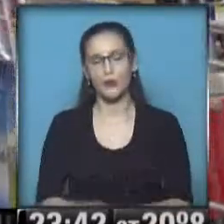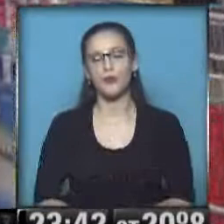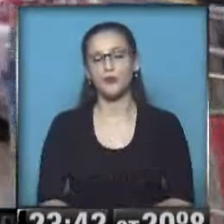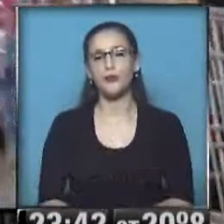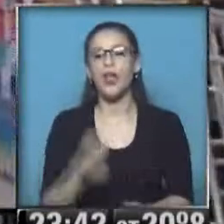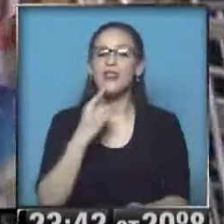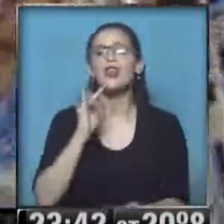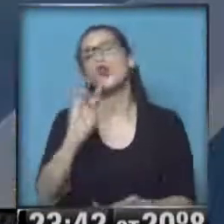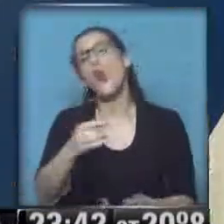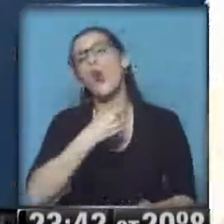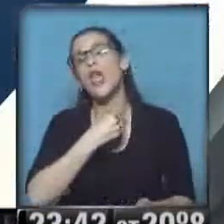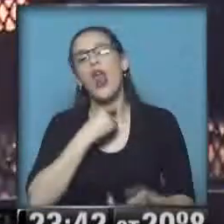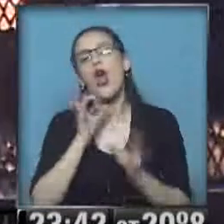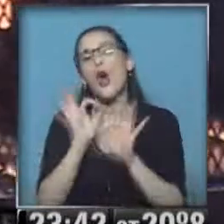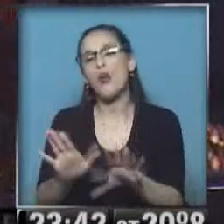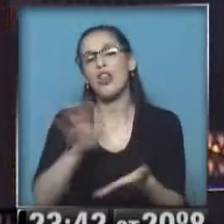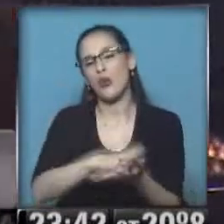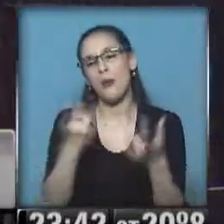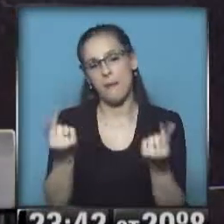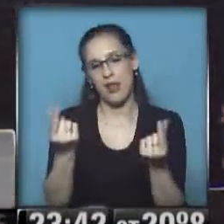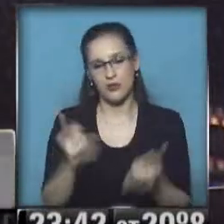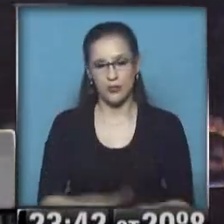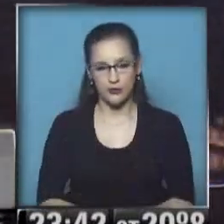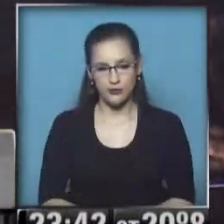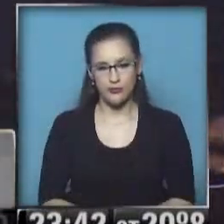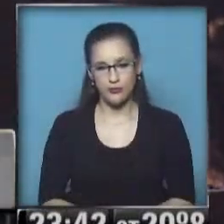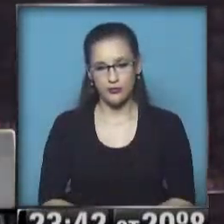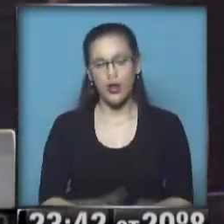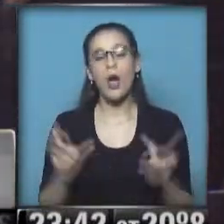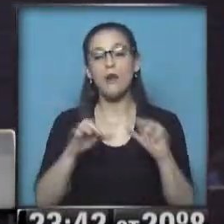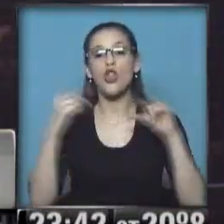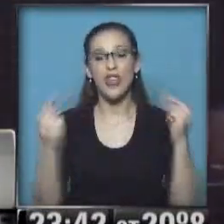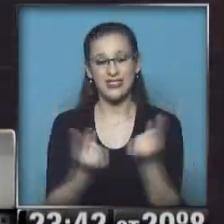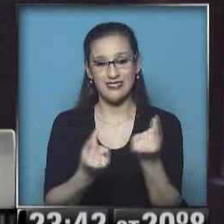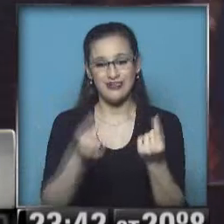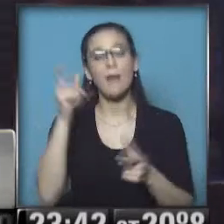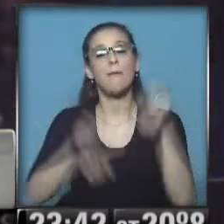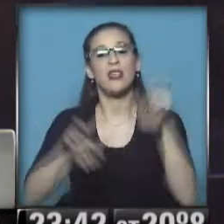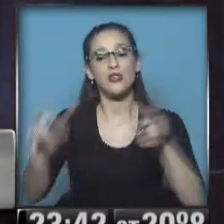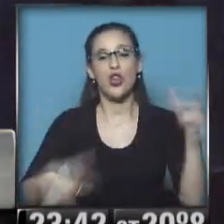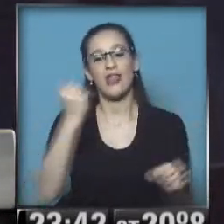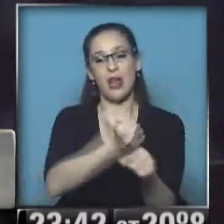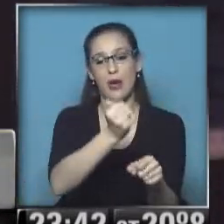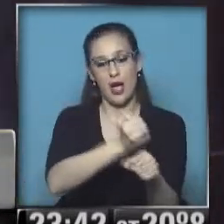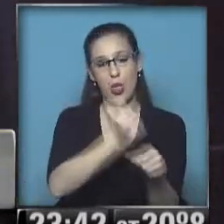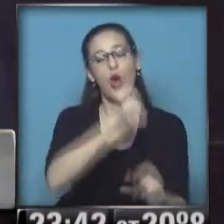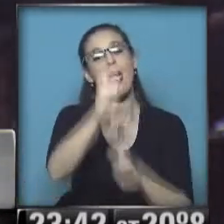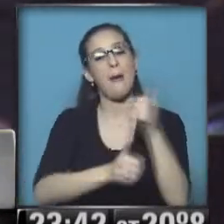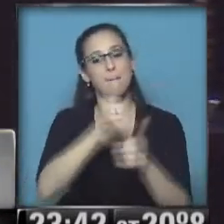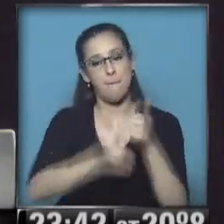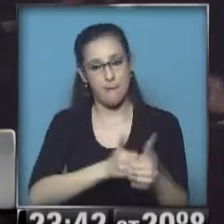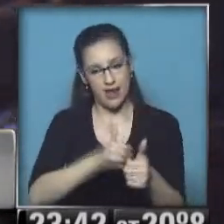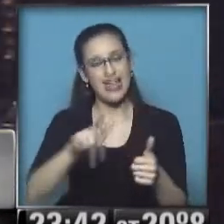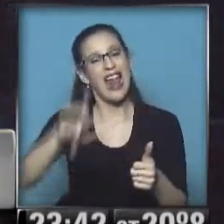quieren con los precios. Otra protesta de trabajadores de la autopartista Lear se realizó en el obelisco